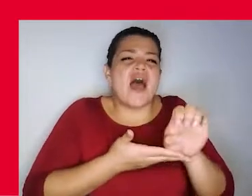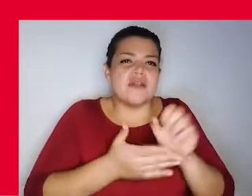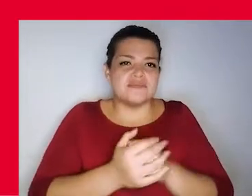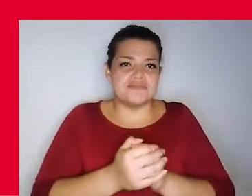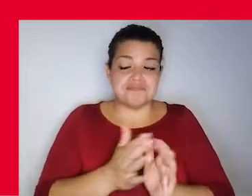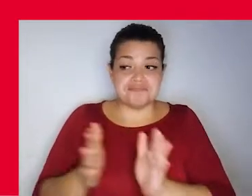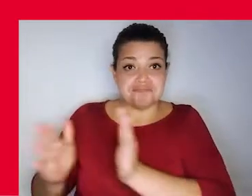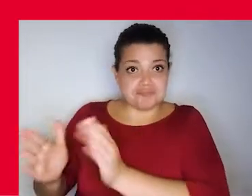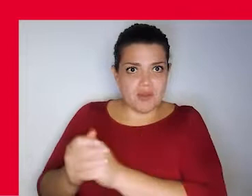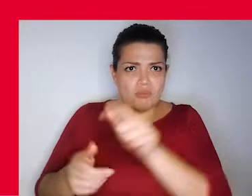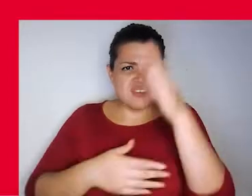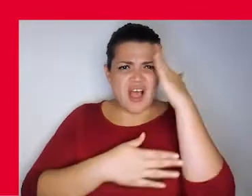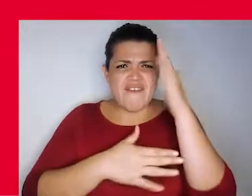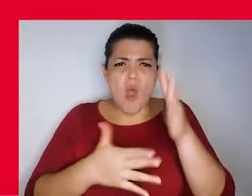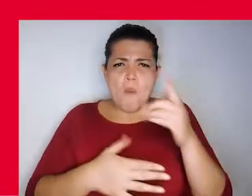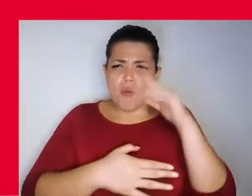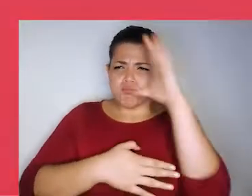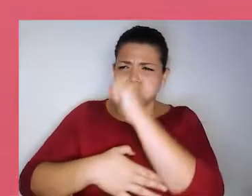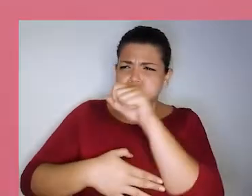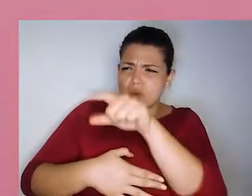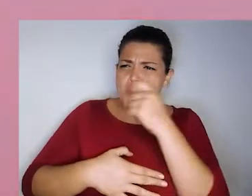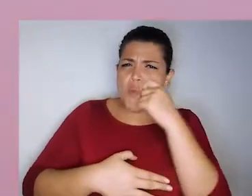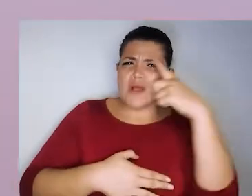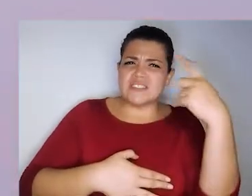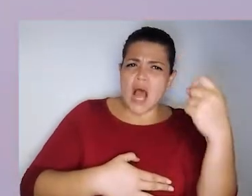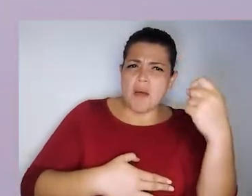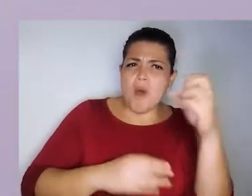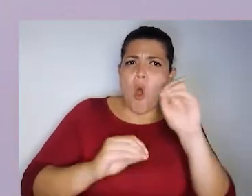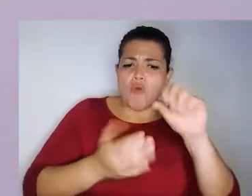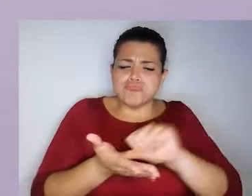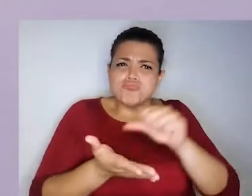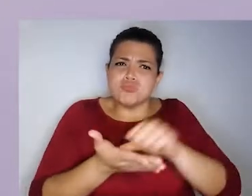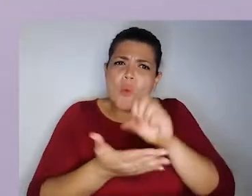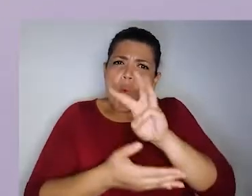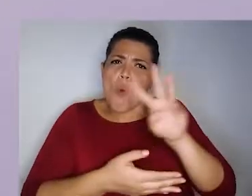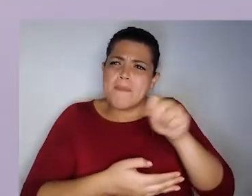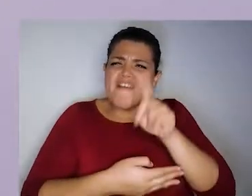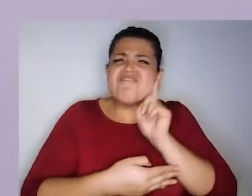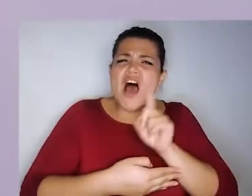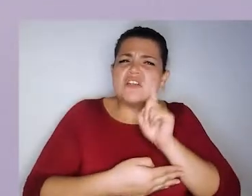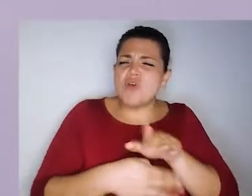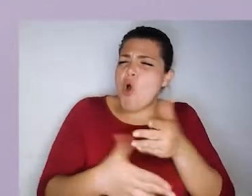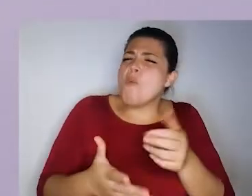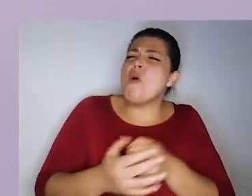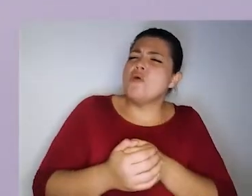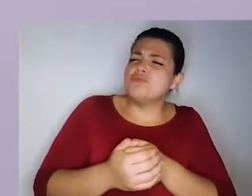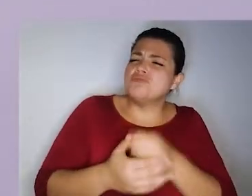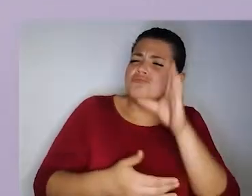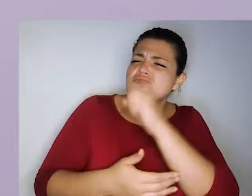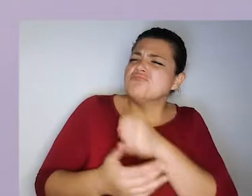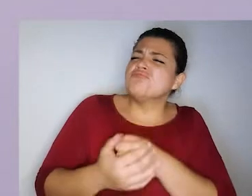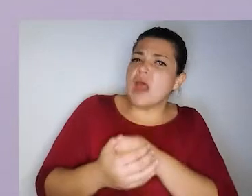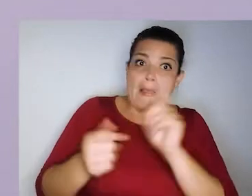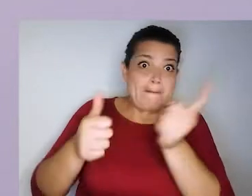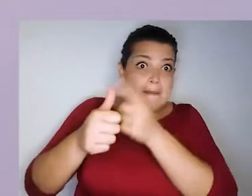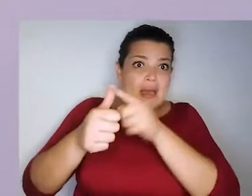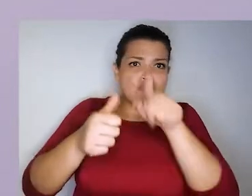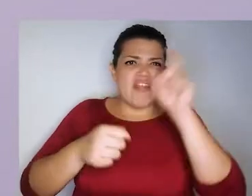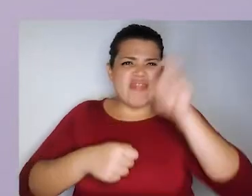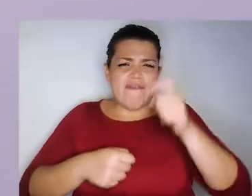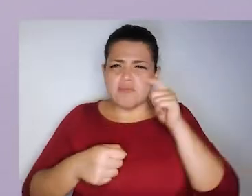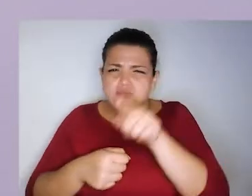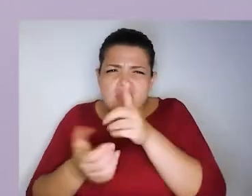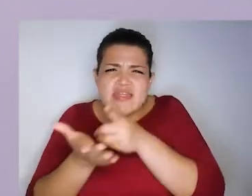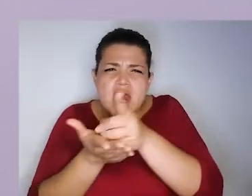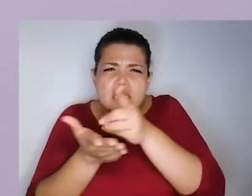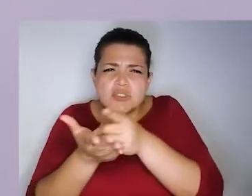cómo reconocer un chat de WhatsApp y un sitio web falso? Lo primero que debe de verificar al ingresar al sitio web de